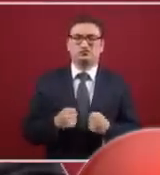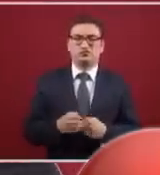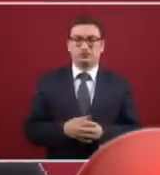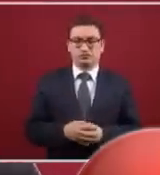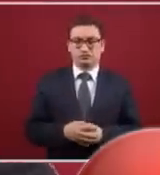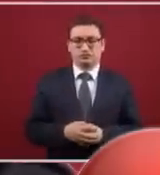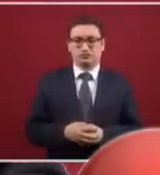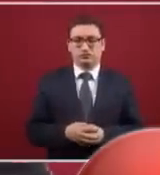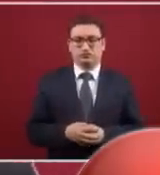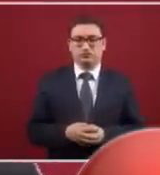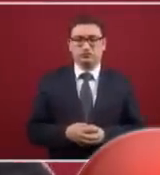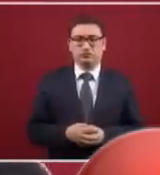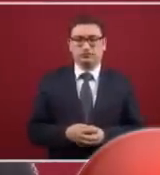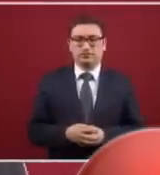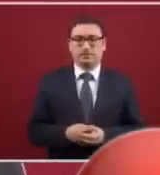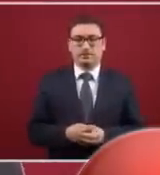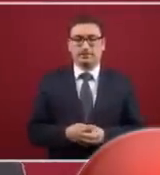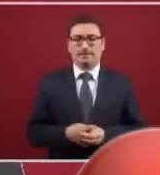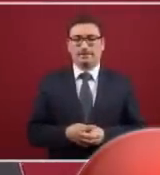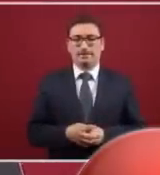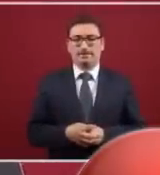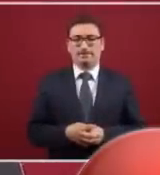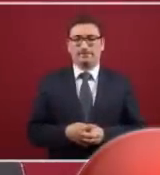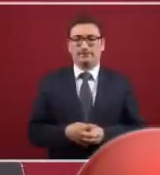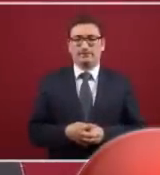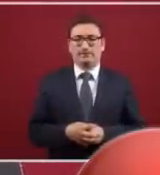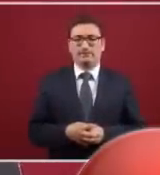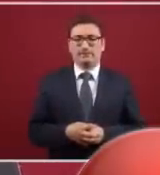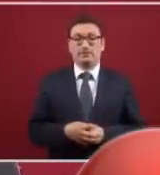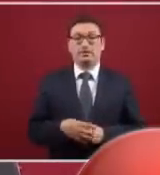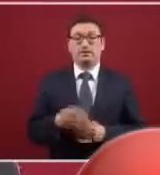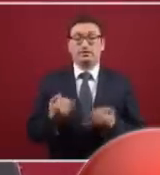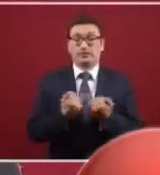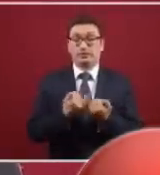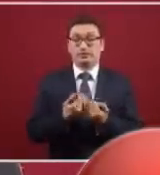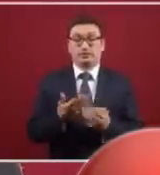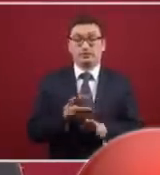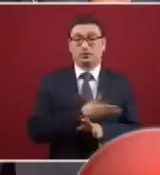la administración, el gobierno de Porfirio Díaz.